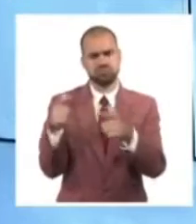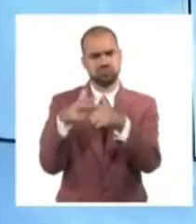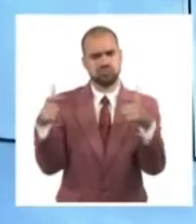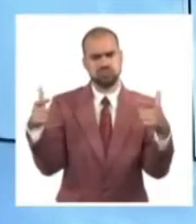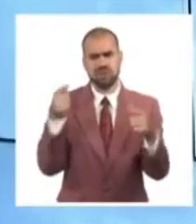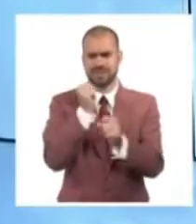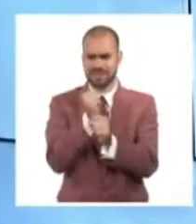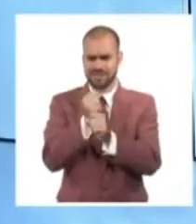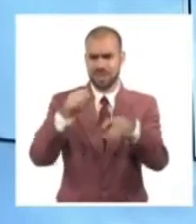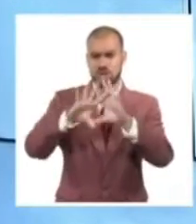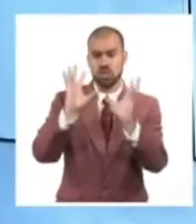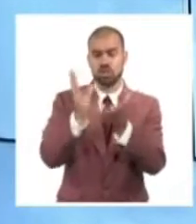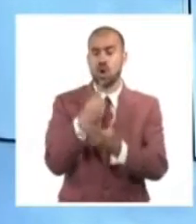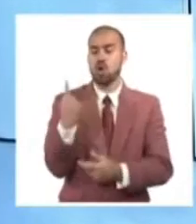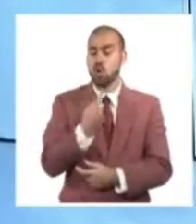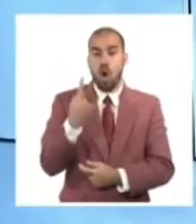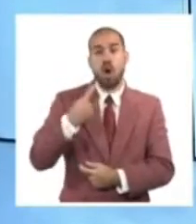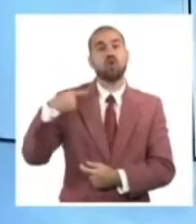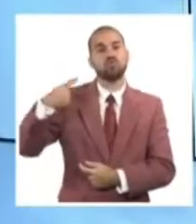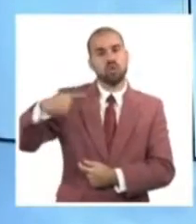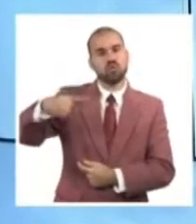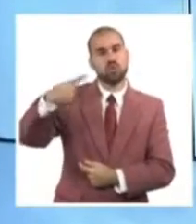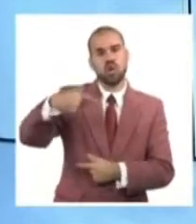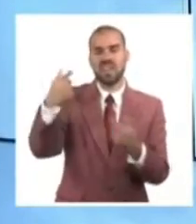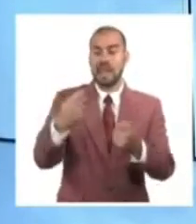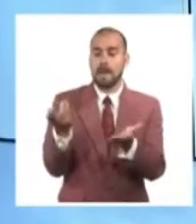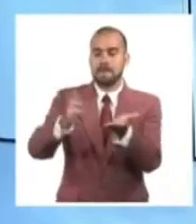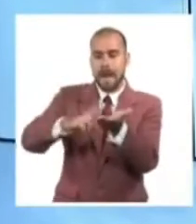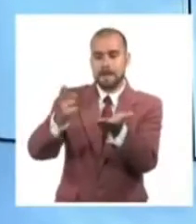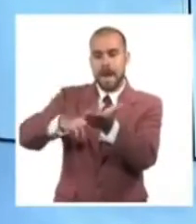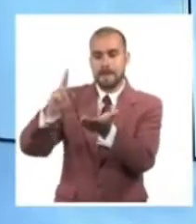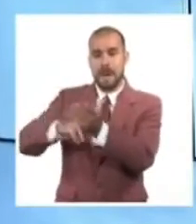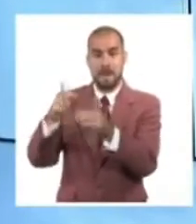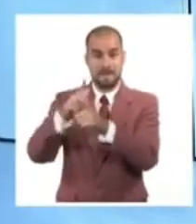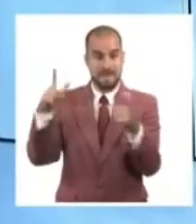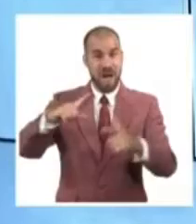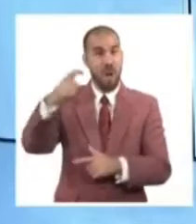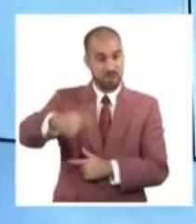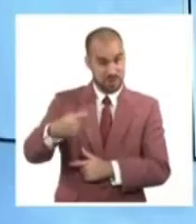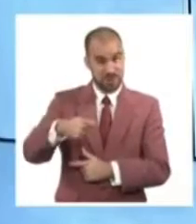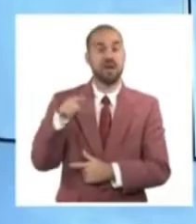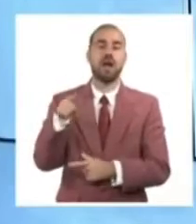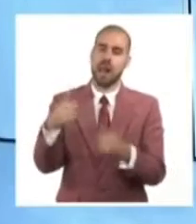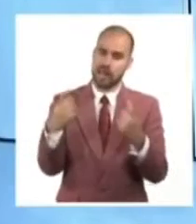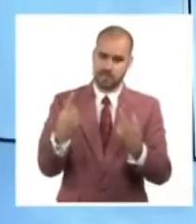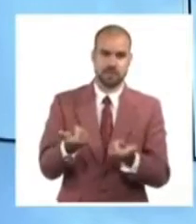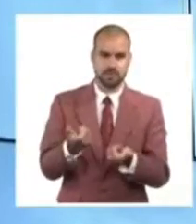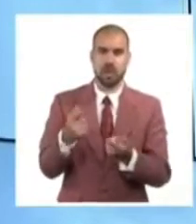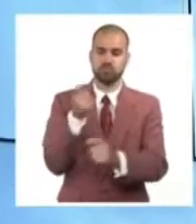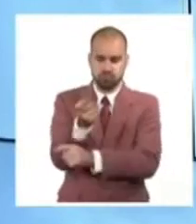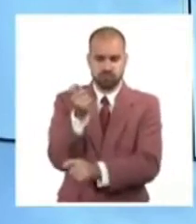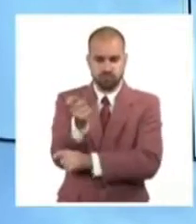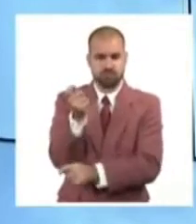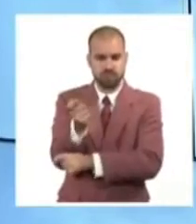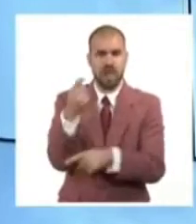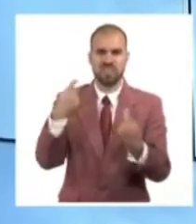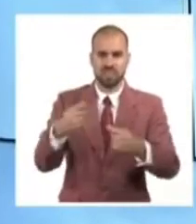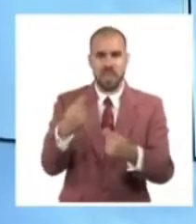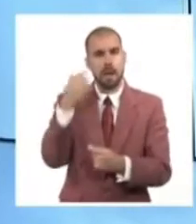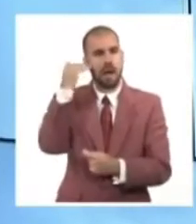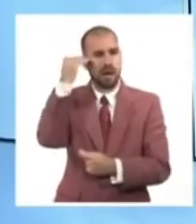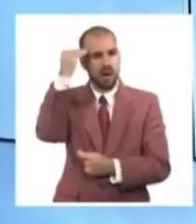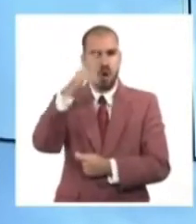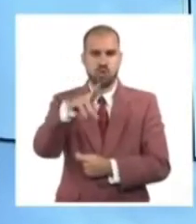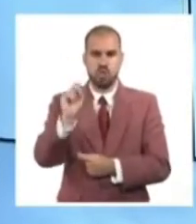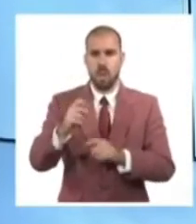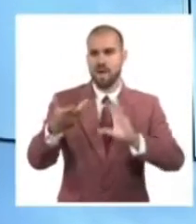cual necesitamos todos los días integrar más juristas, prepararlos más y sobre todo capacitarlos en función de la nueva actividad económica que